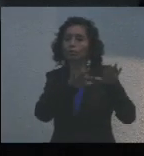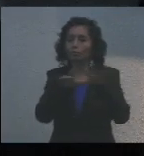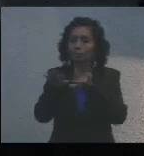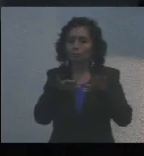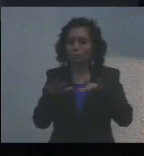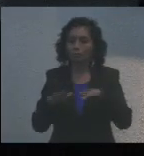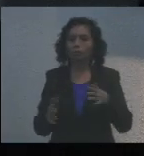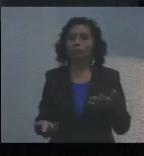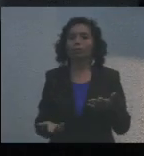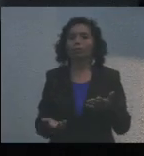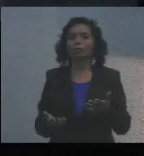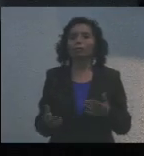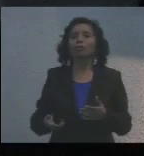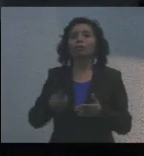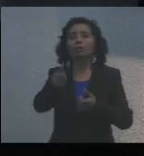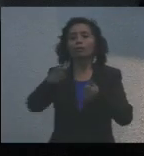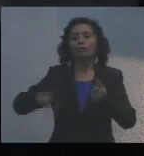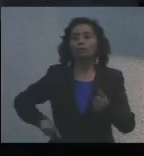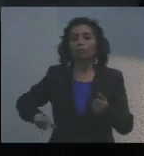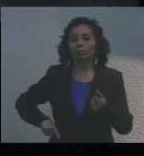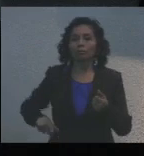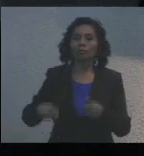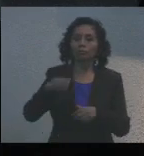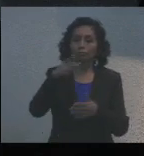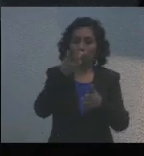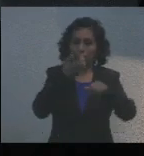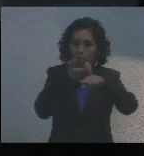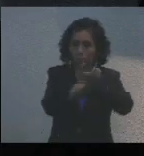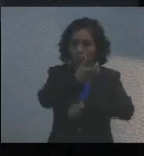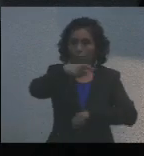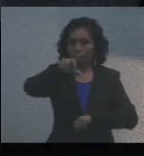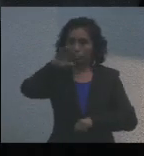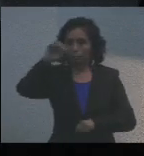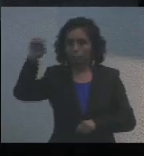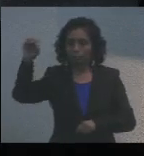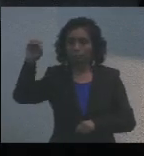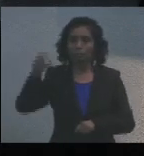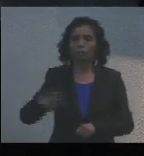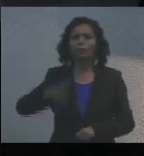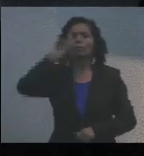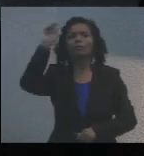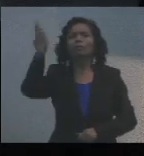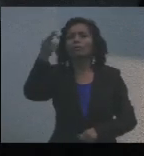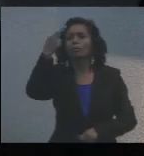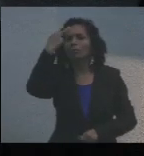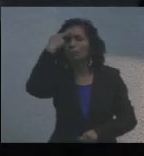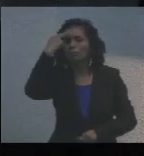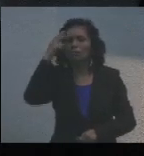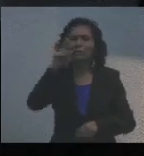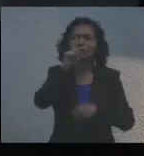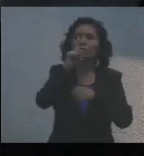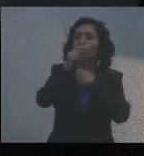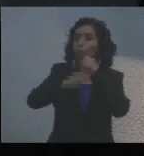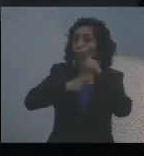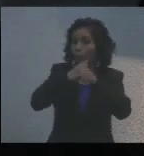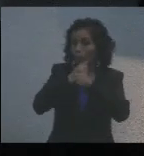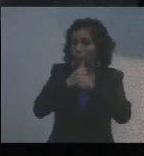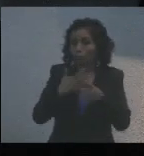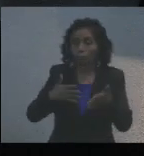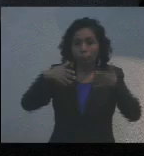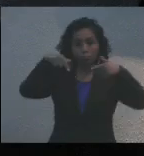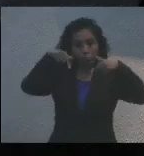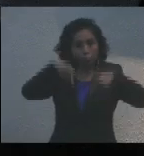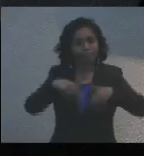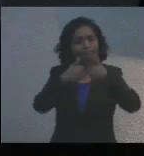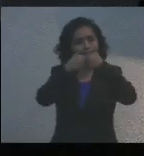que guarda la administración pública en Quintana Roo. Recordemos que hace tan solo un año nos encontrábamos en